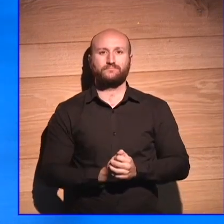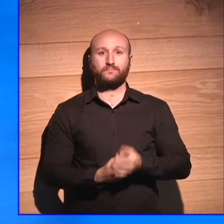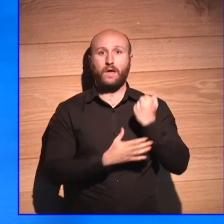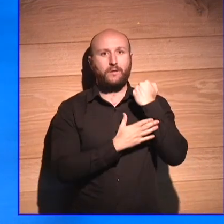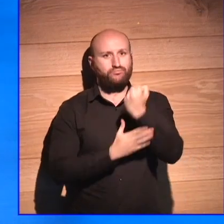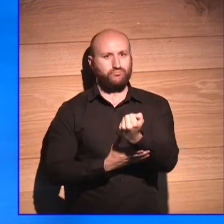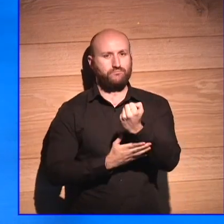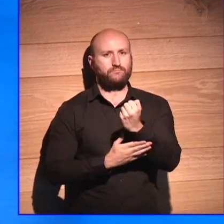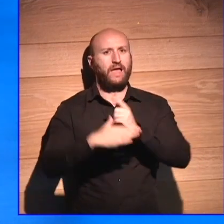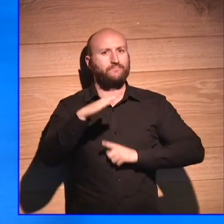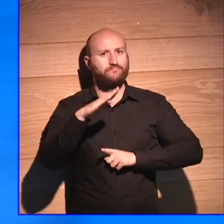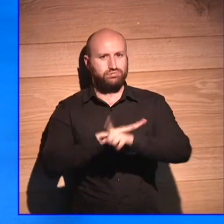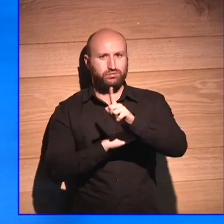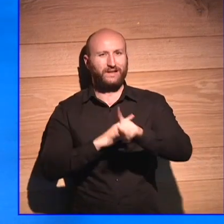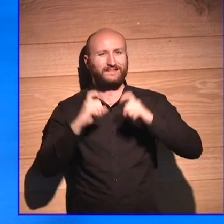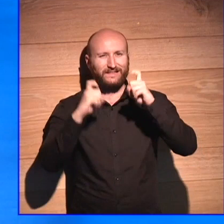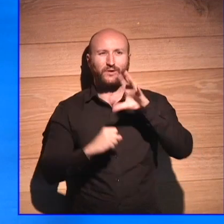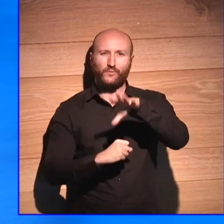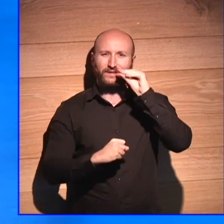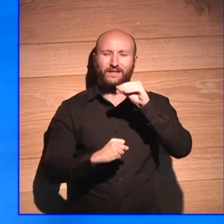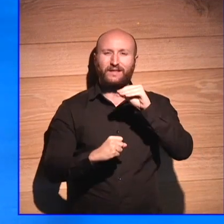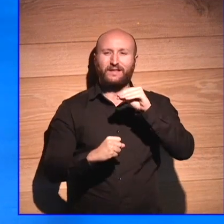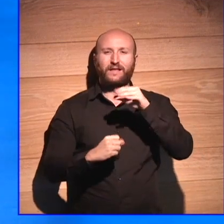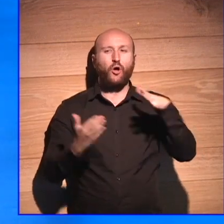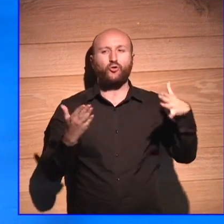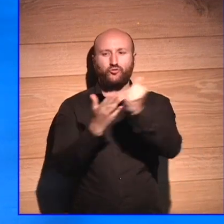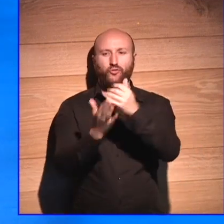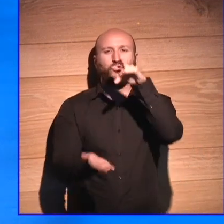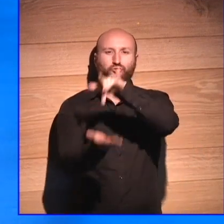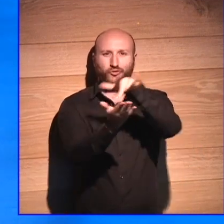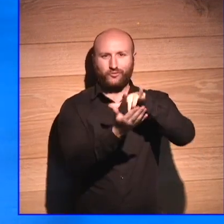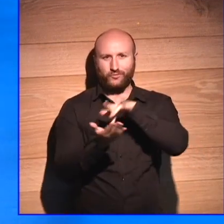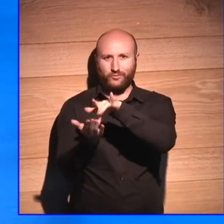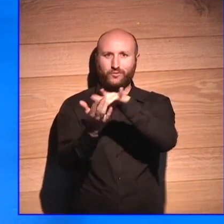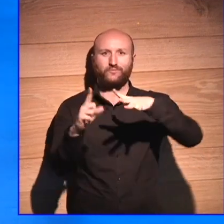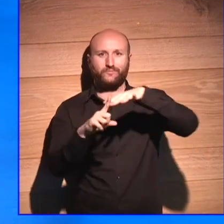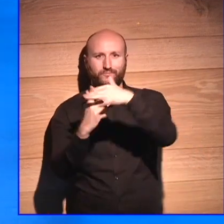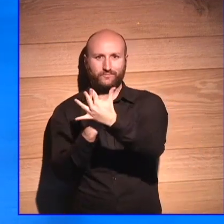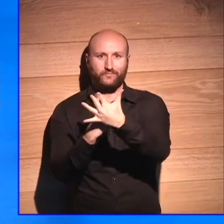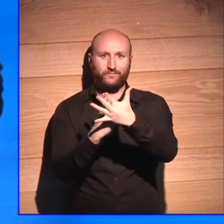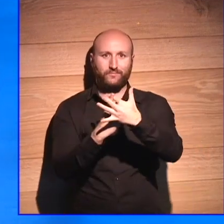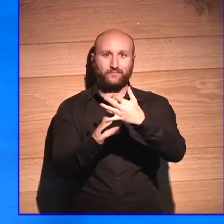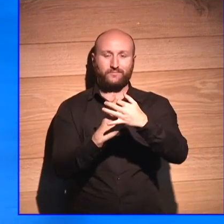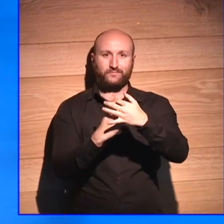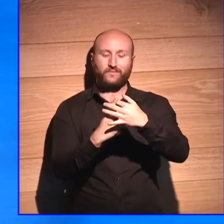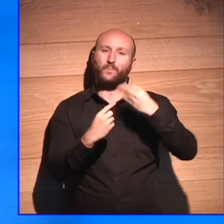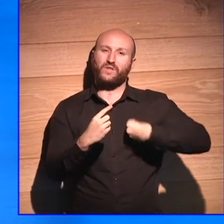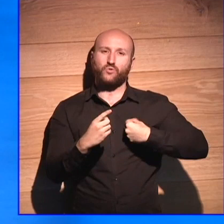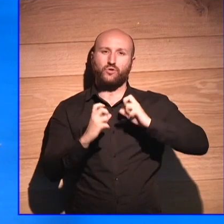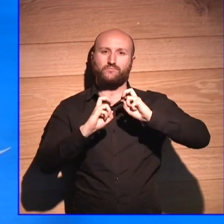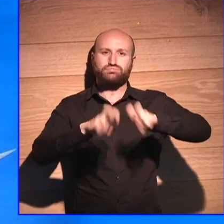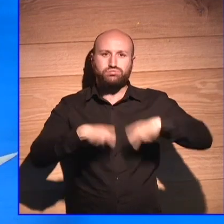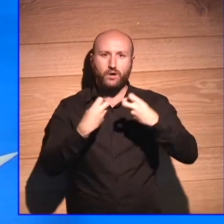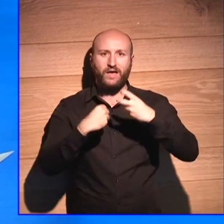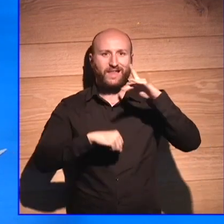su desarrollo para intentar comprender todo lo que ocurre en nuestro alrededor, todo lo que ocurre en esta revolución digital en la que